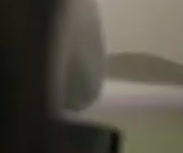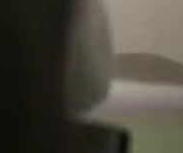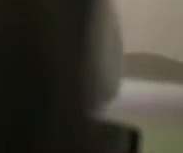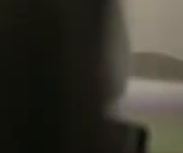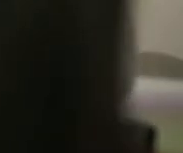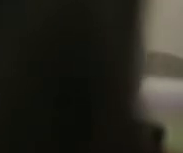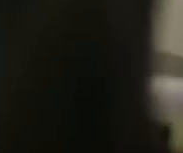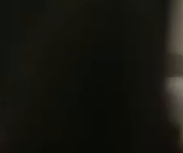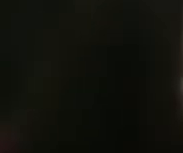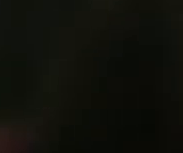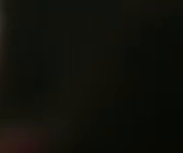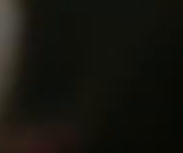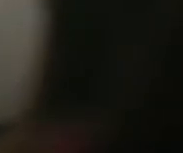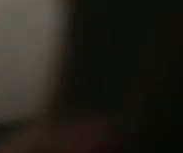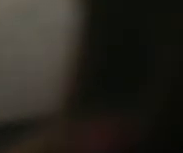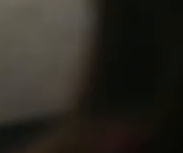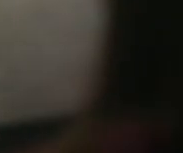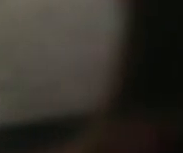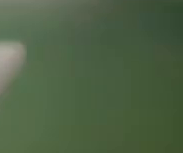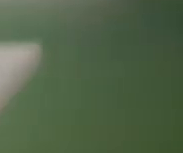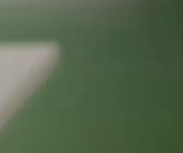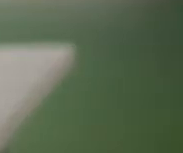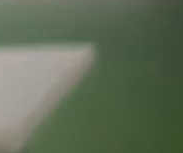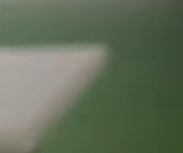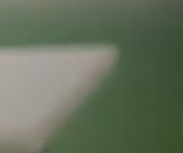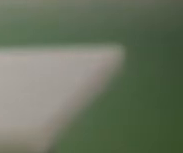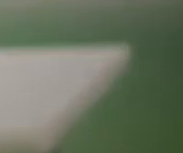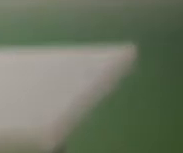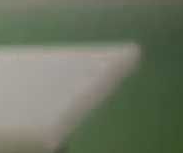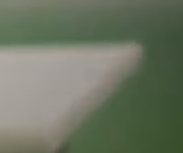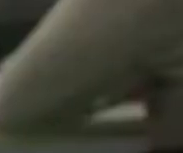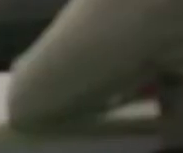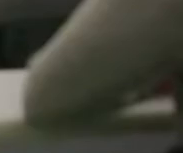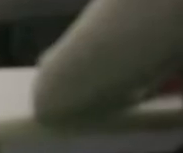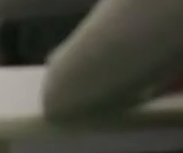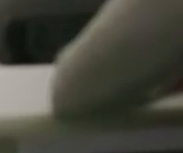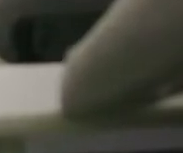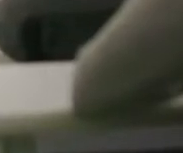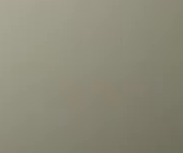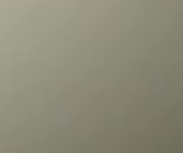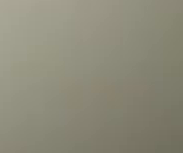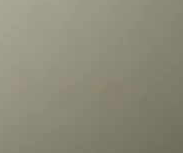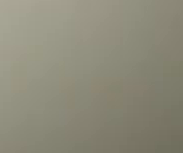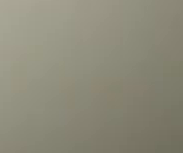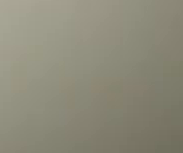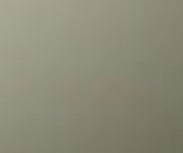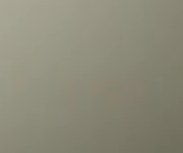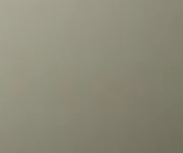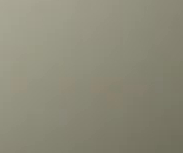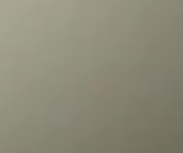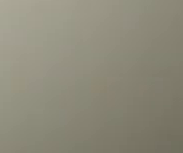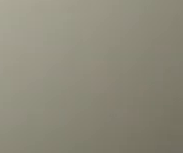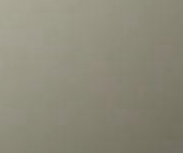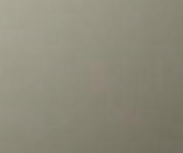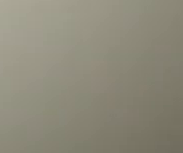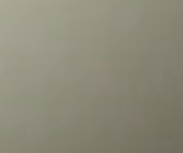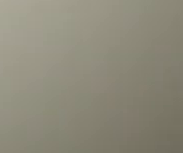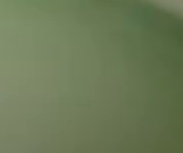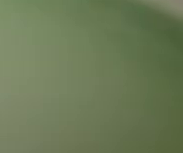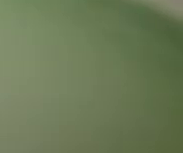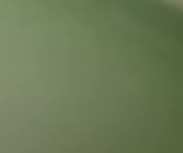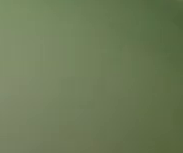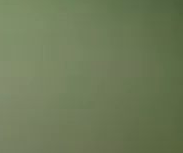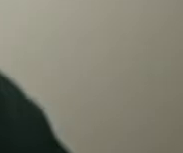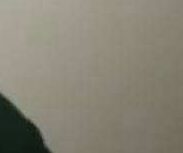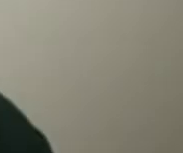Cuídate del COVID-19 con un consejo Prevenims. Usa cubrebocas y úsalo correctamente. No proteges si solo cubre la boca y